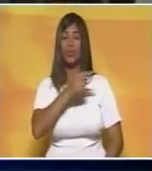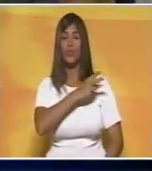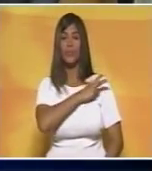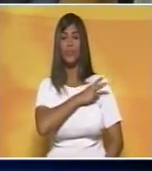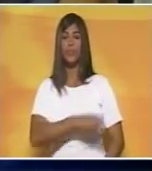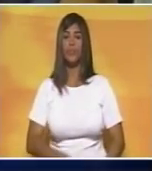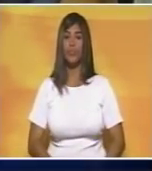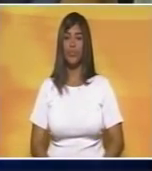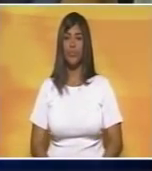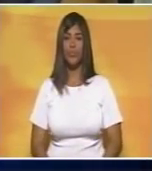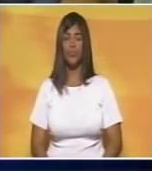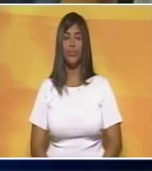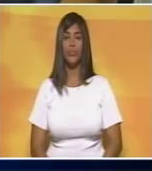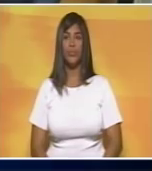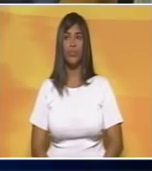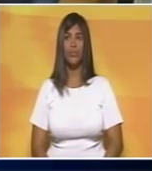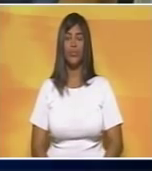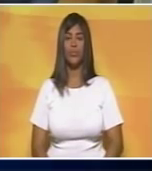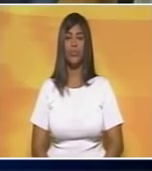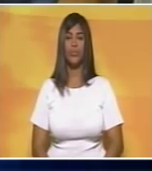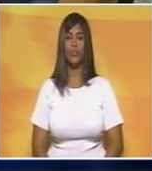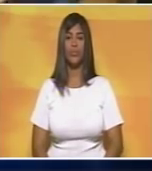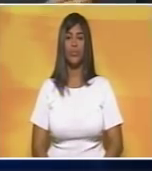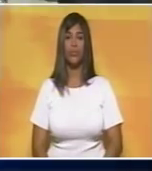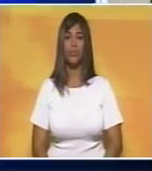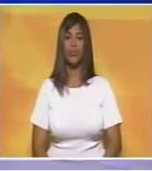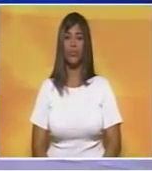emisión meridiana de su noticiero Venevisión.